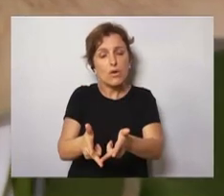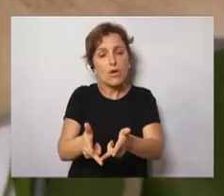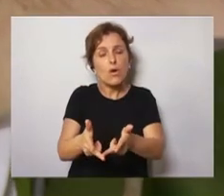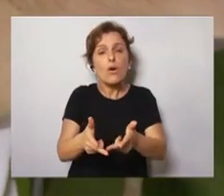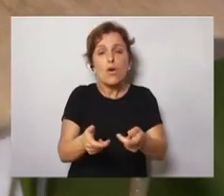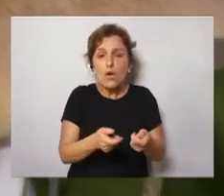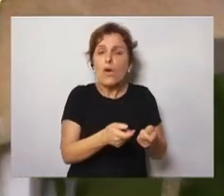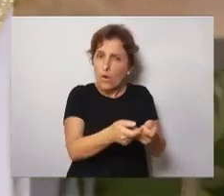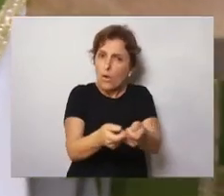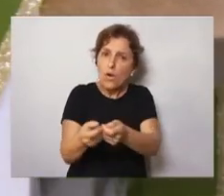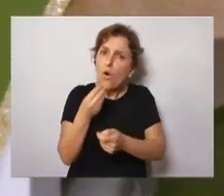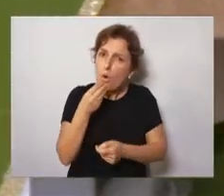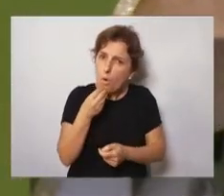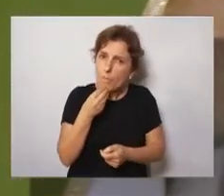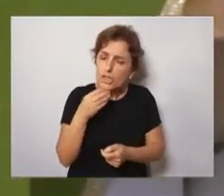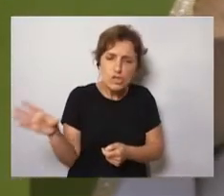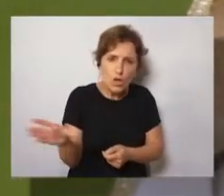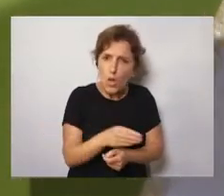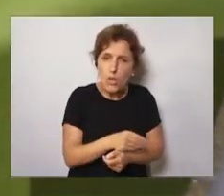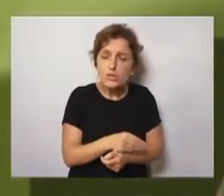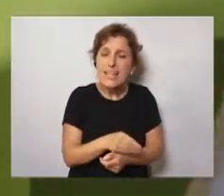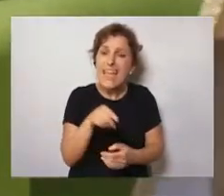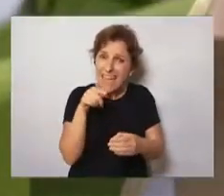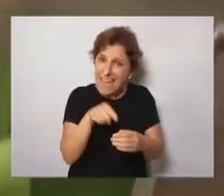cuerpo que será entregado por él